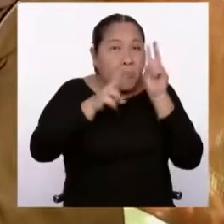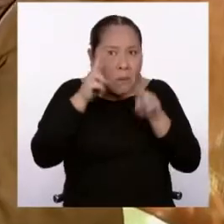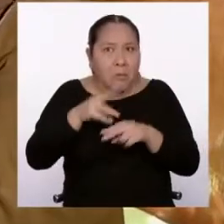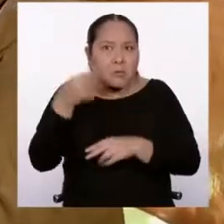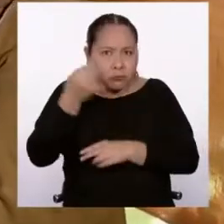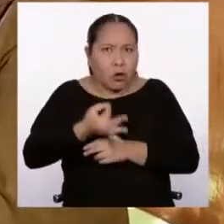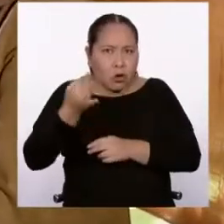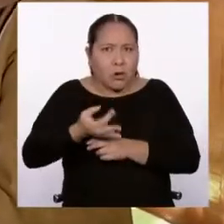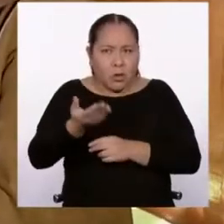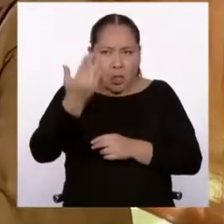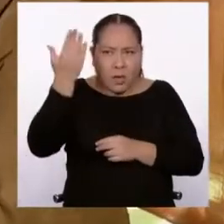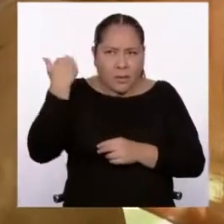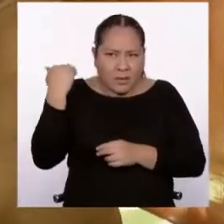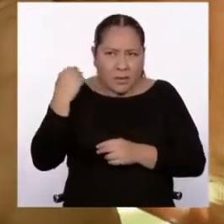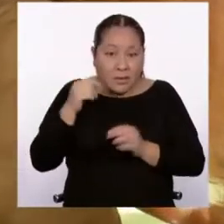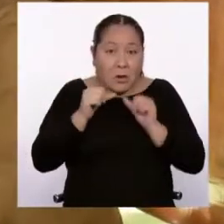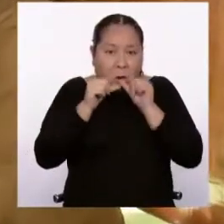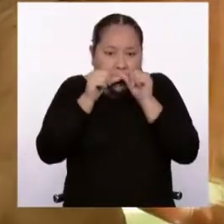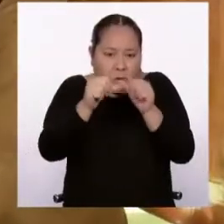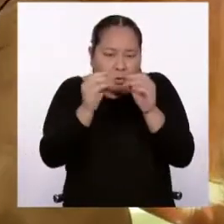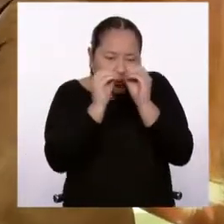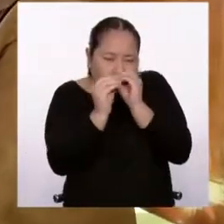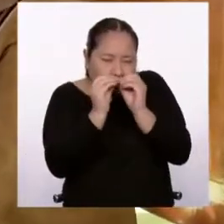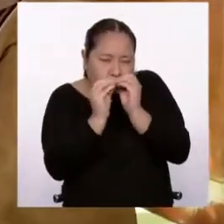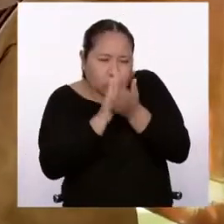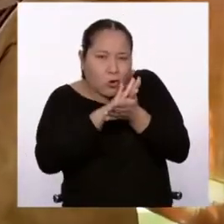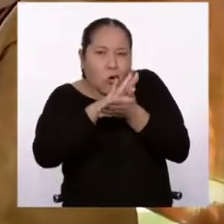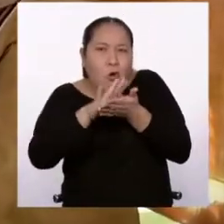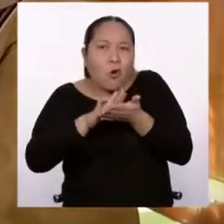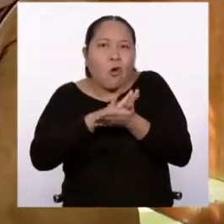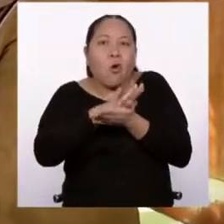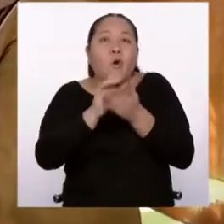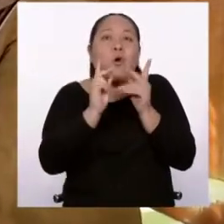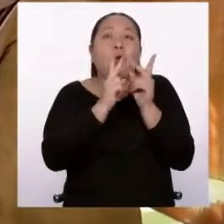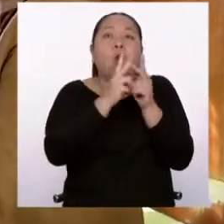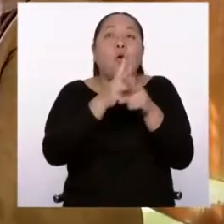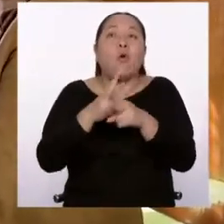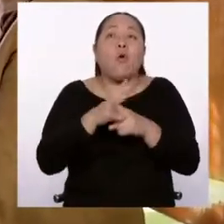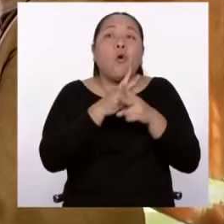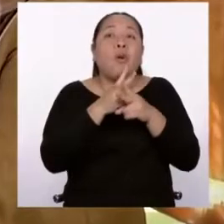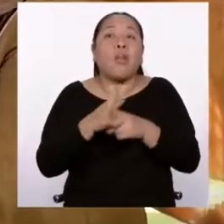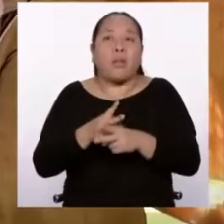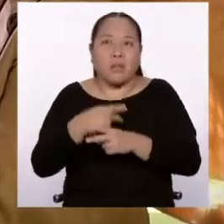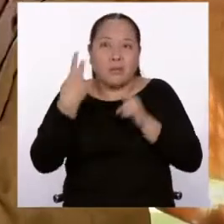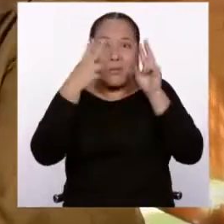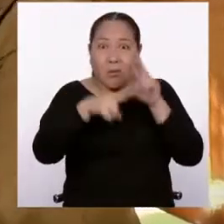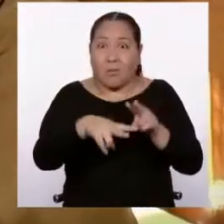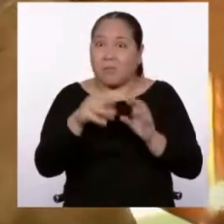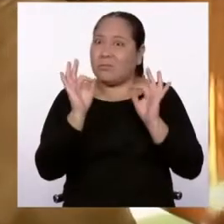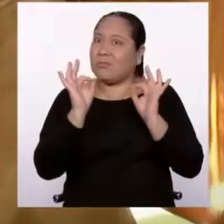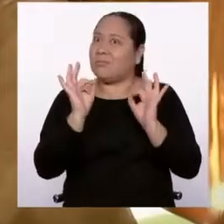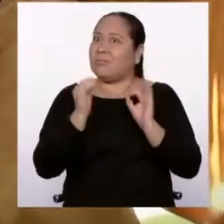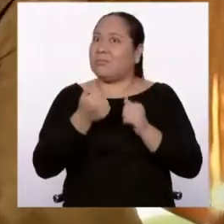está sumamente bien conservado. Miren este detallazo, díganme si no es de lujo, ¿ah?